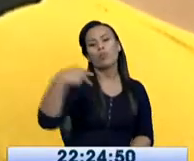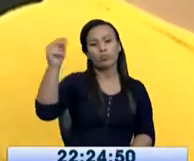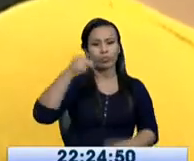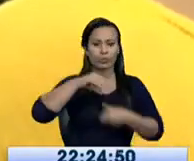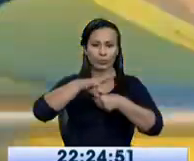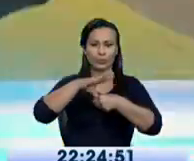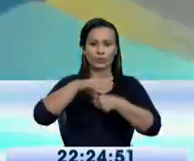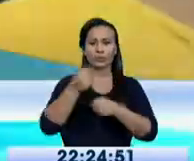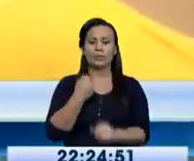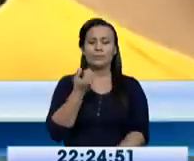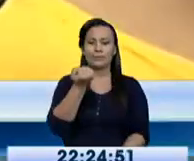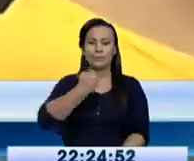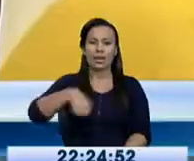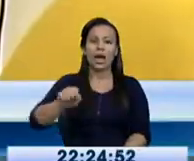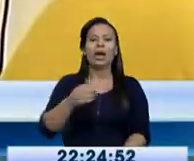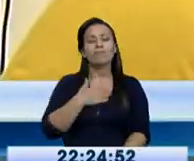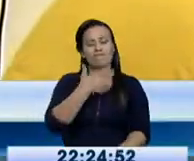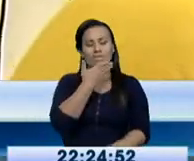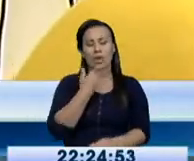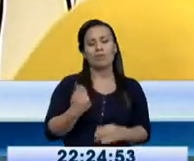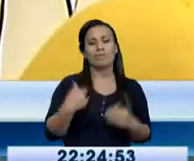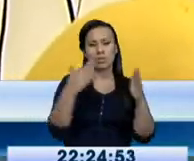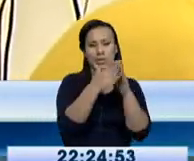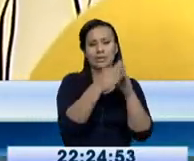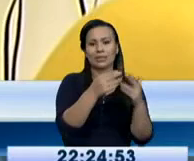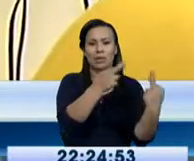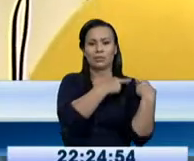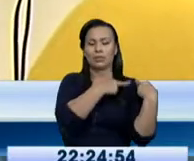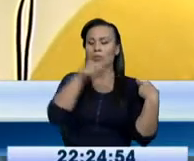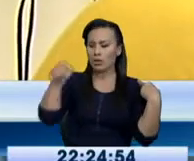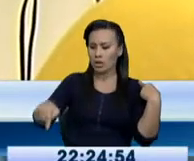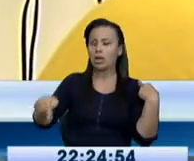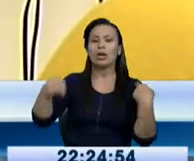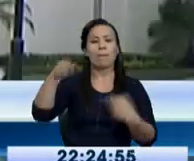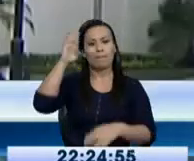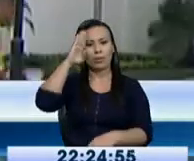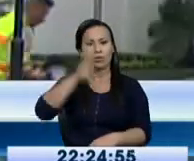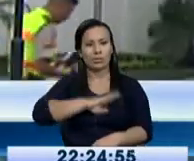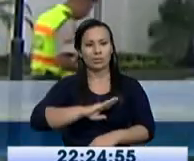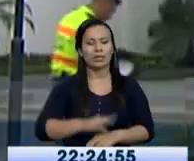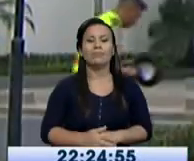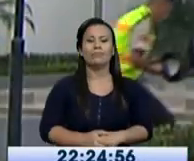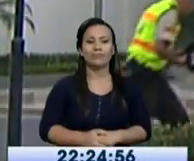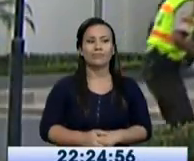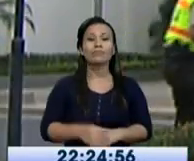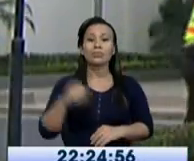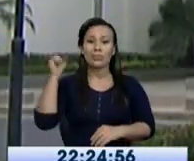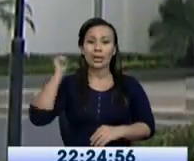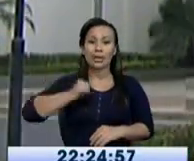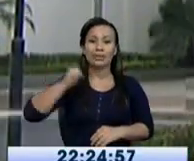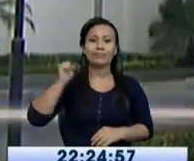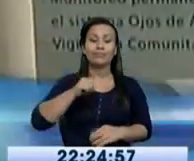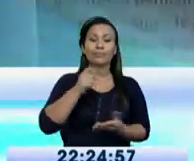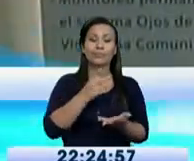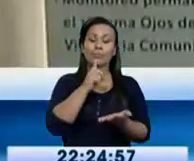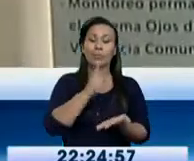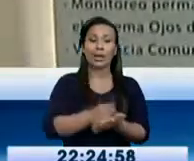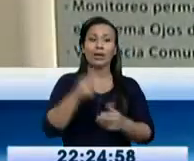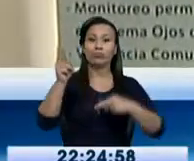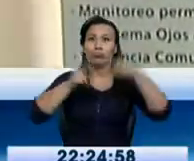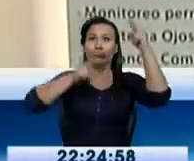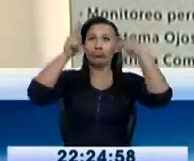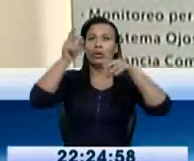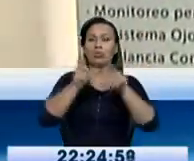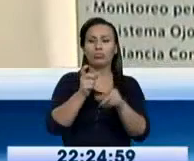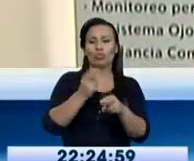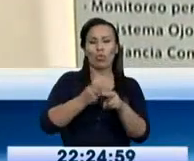casa porque por estar más confiada. Puede pasar las vacaciones que sean y uno ya viene tranquilo. Así es, en los UPC más cercanos a su